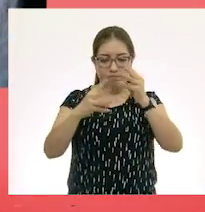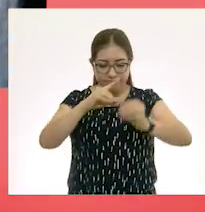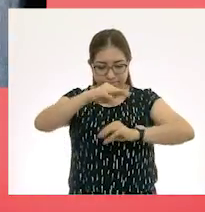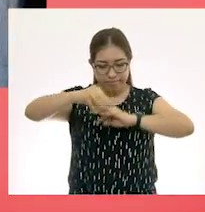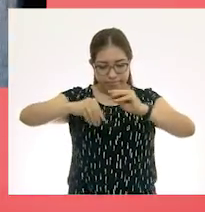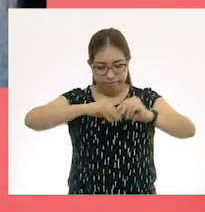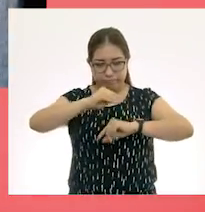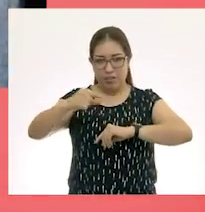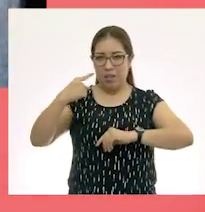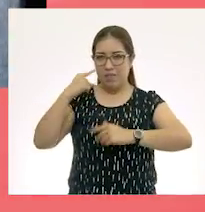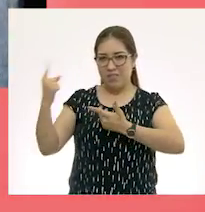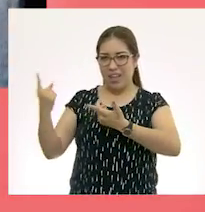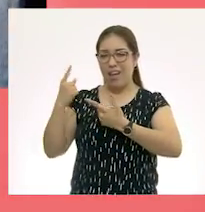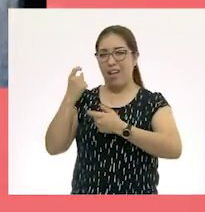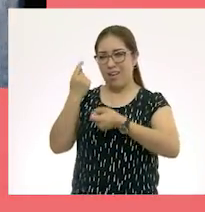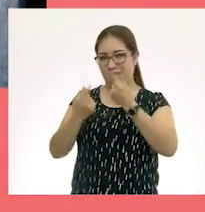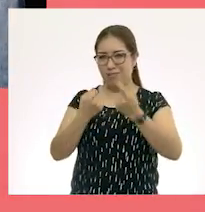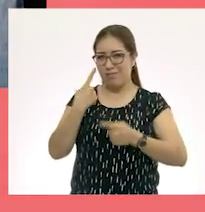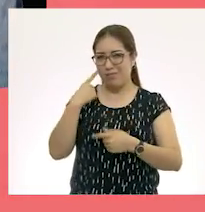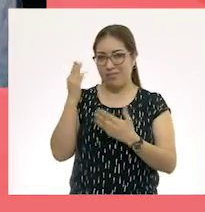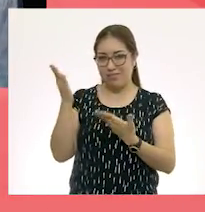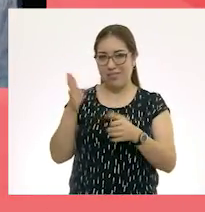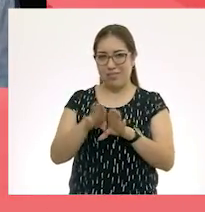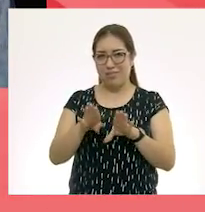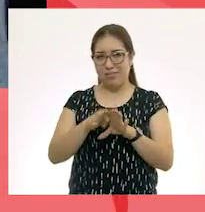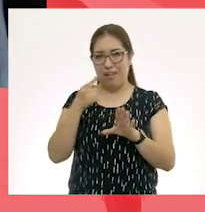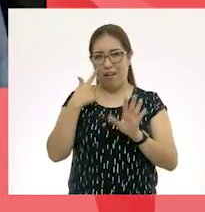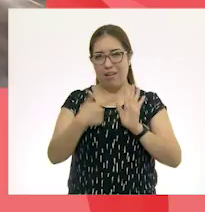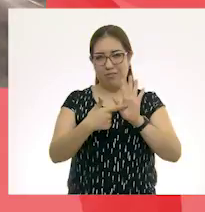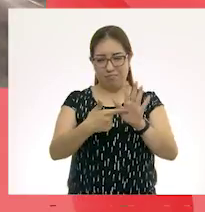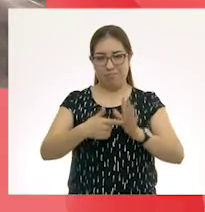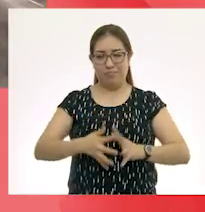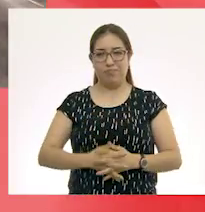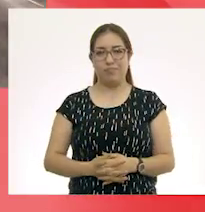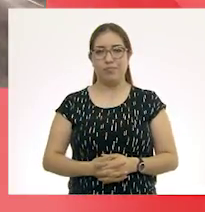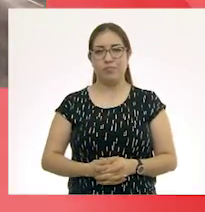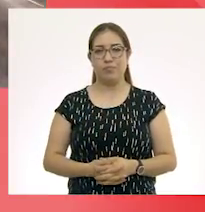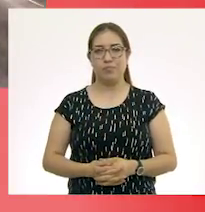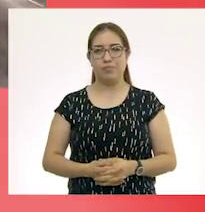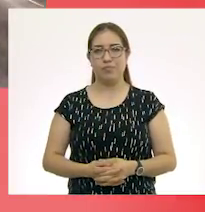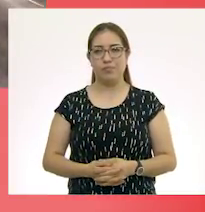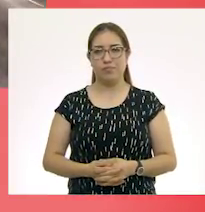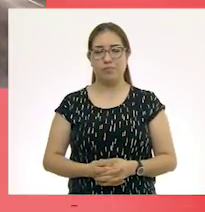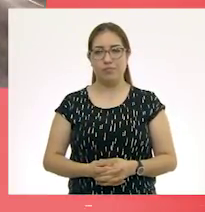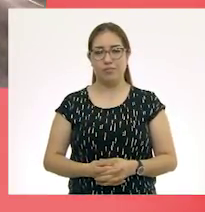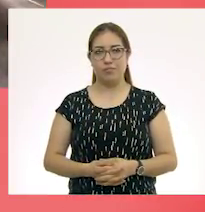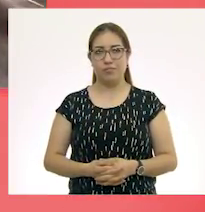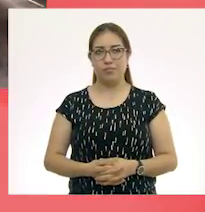algunos, doña Albina, si nos quiere mostrar a la cámara los que tiene ya por ahí preparados.